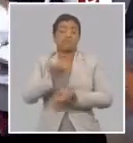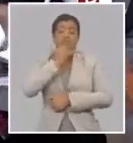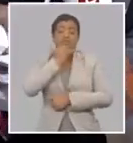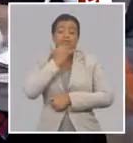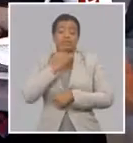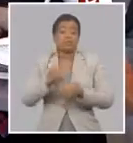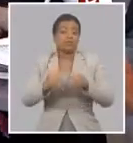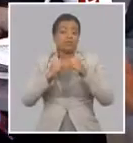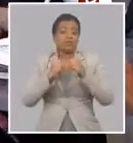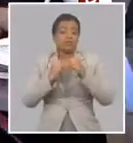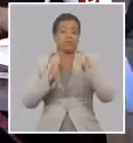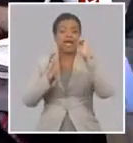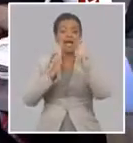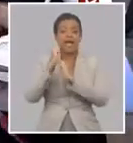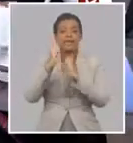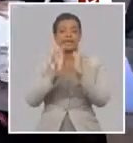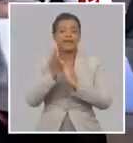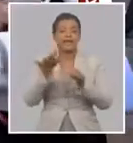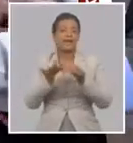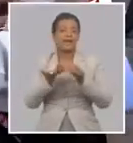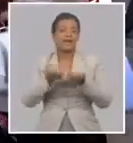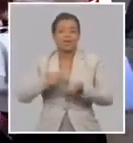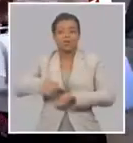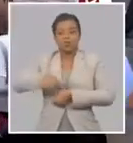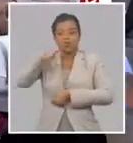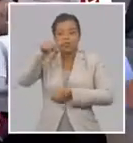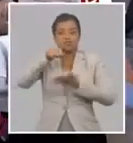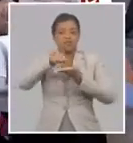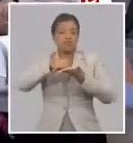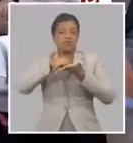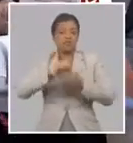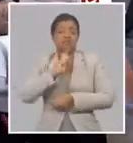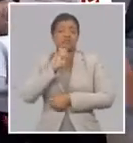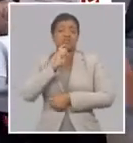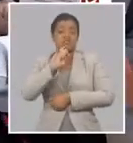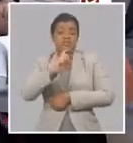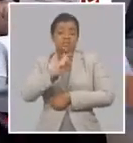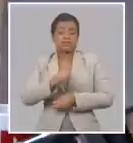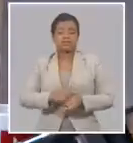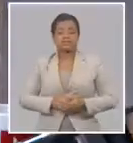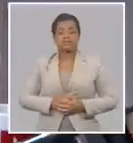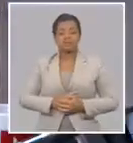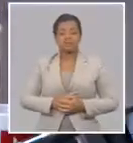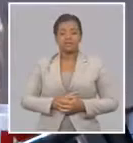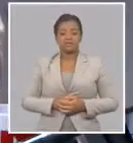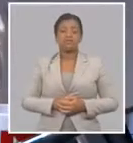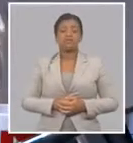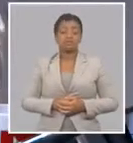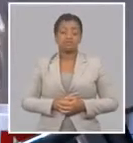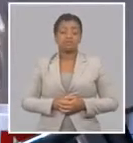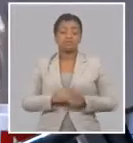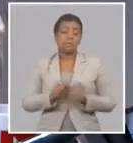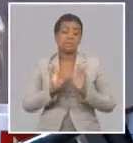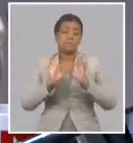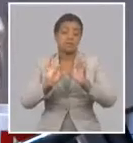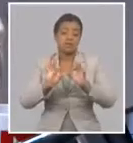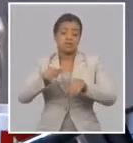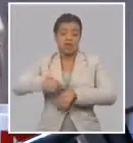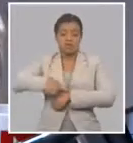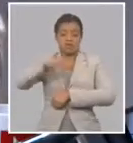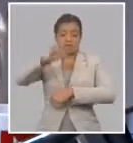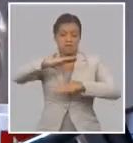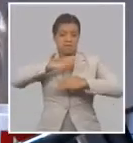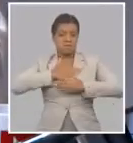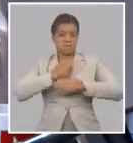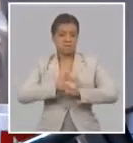de alquilar aeronaves de tener servicio de aeronaves en nuestro país asimismo usted plantea no solamente las aeronaves propias